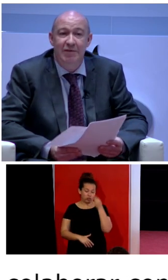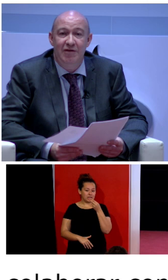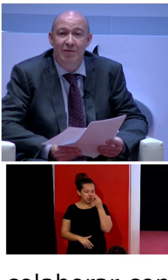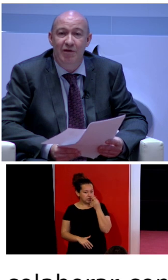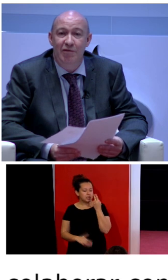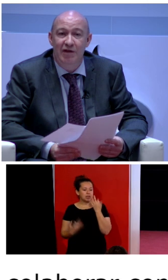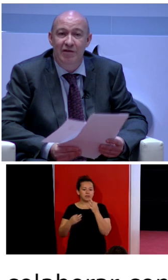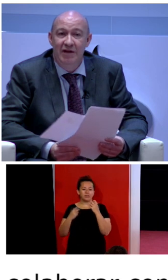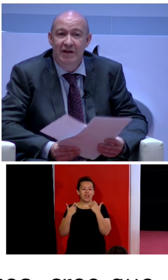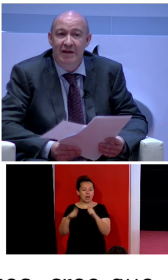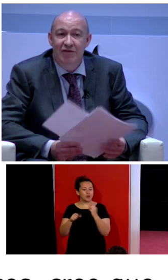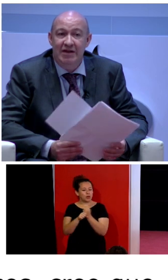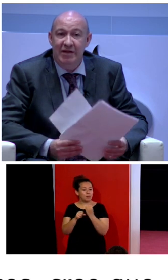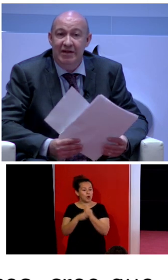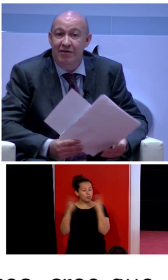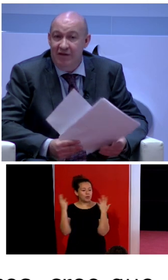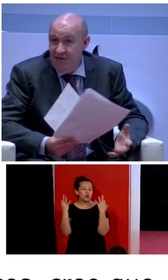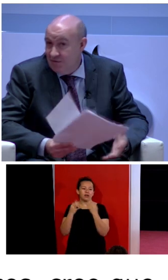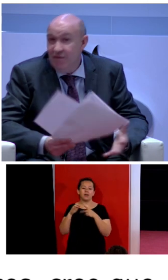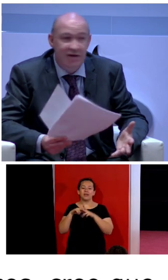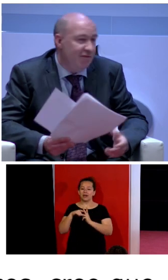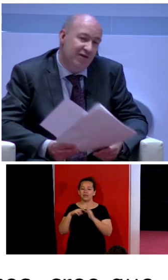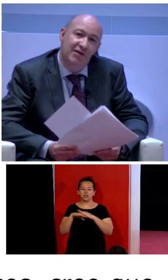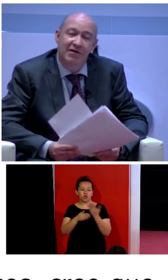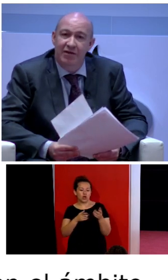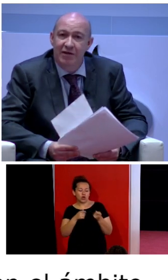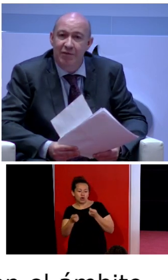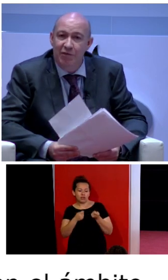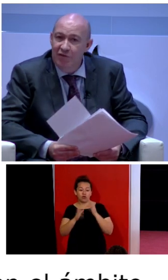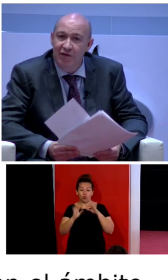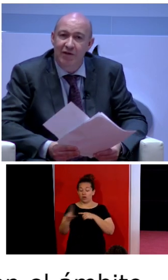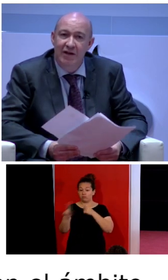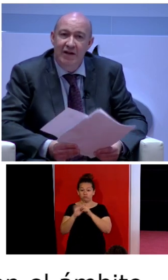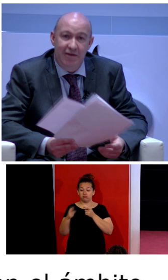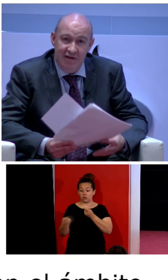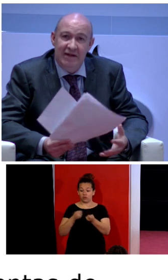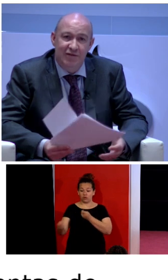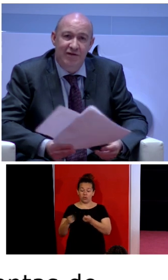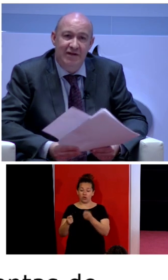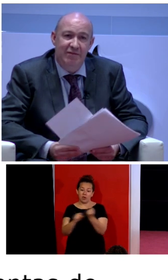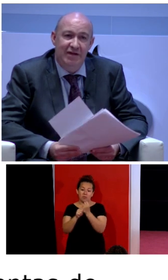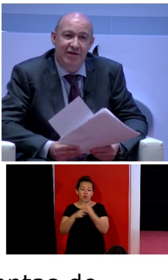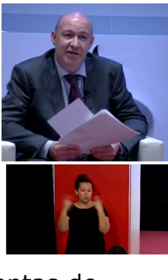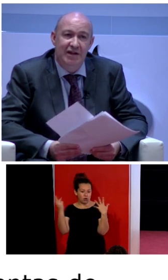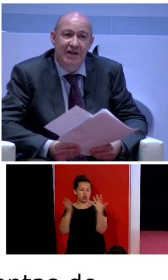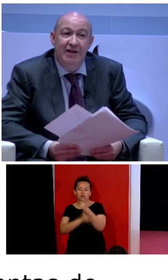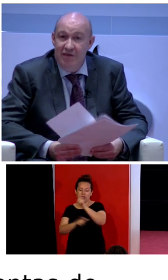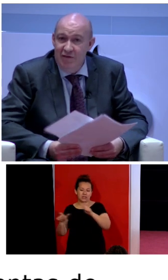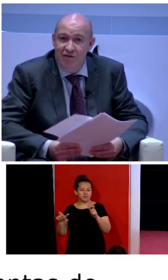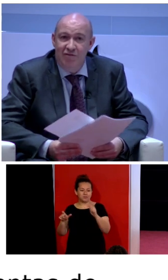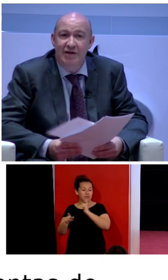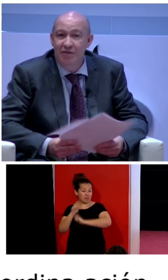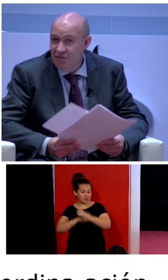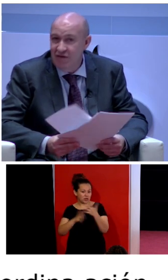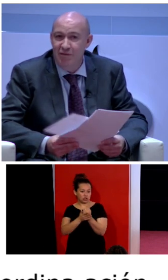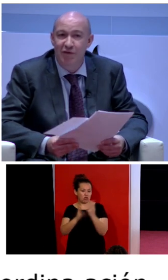en el ámbito del empleo público tenemos herramientas de coordinación, como es la Comisión de Coordinación de Empleo Público, en la cual estamos todas las administraciones, que son ámbitos